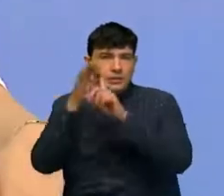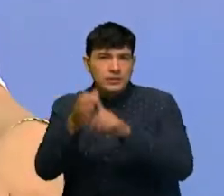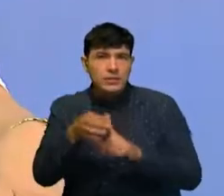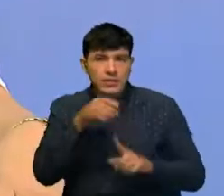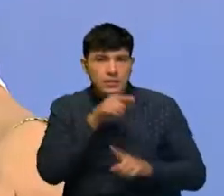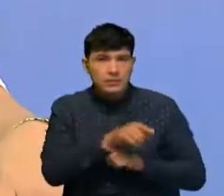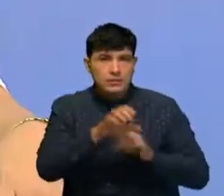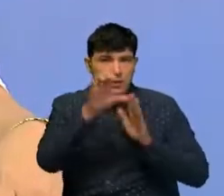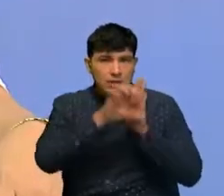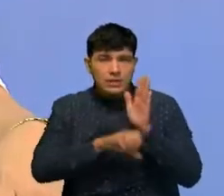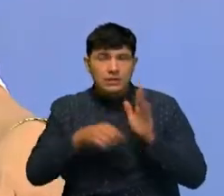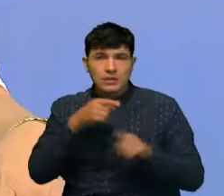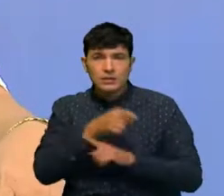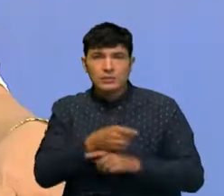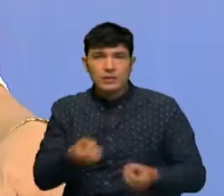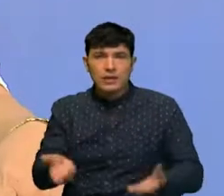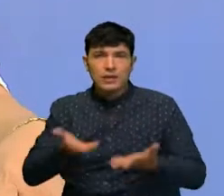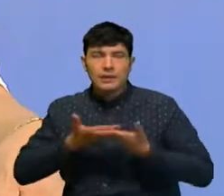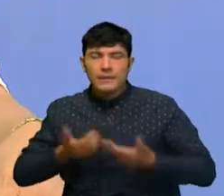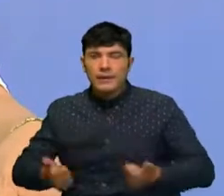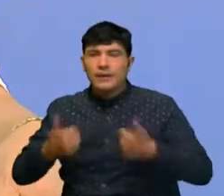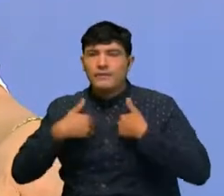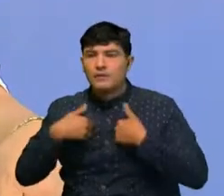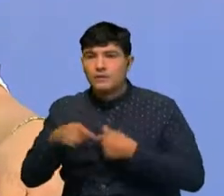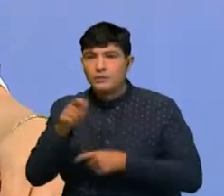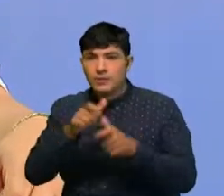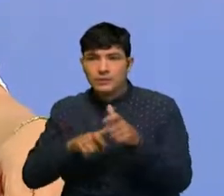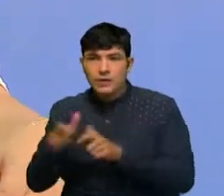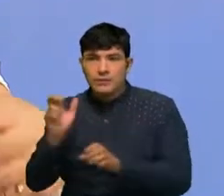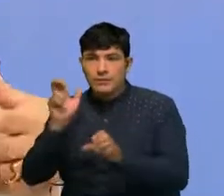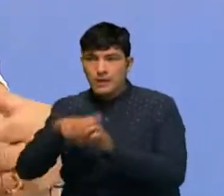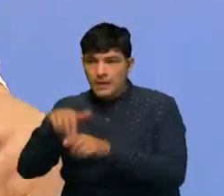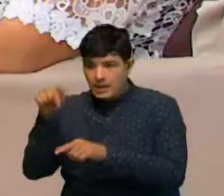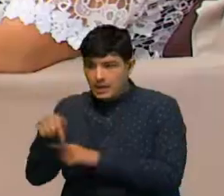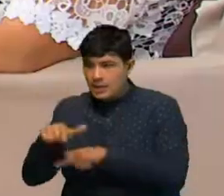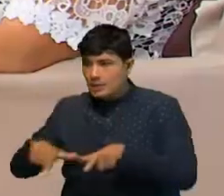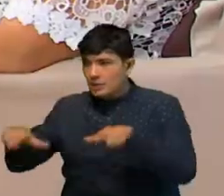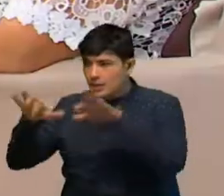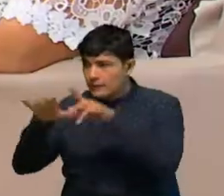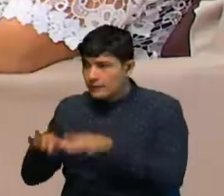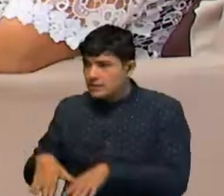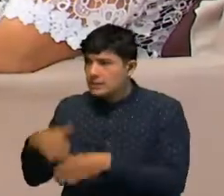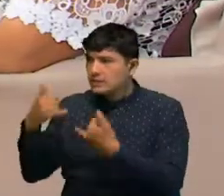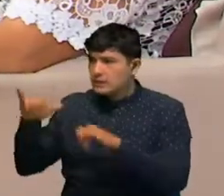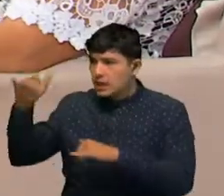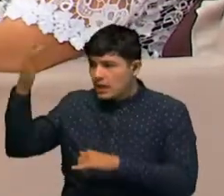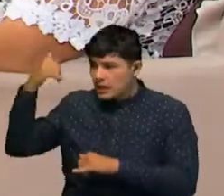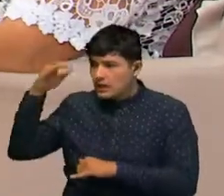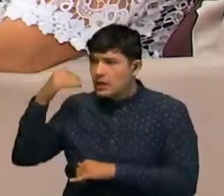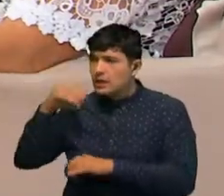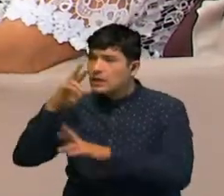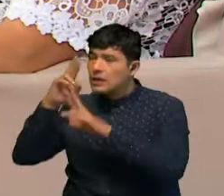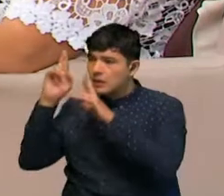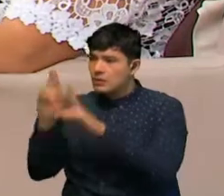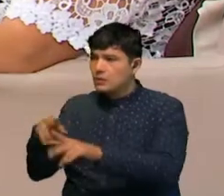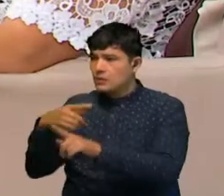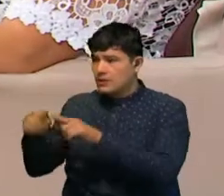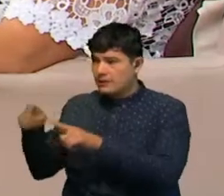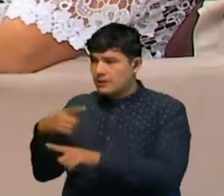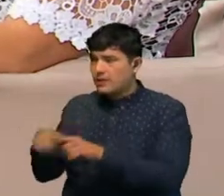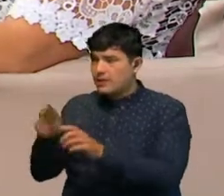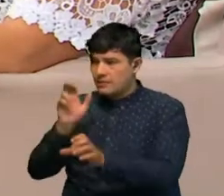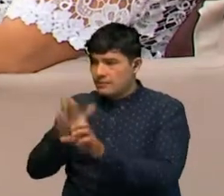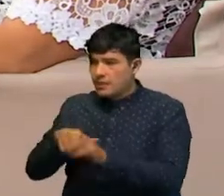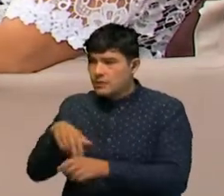están saliendo a favor de los afiliados. Bueno. Ya aquí en el Tribunal Superior, pues ya tenemos varias sentencias, ya en primera instancia los